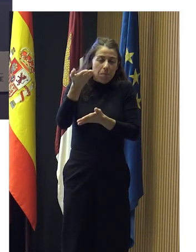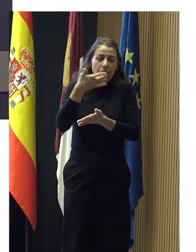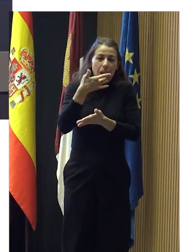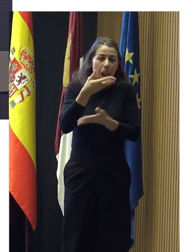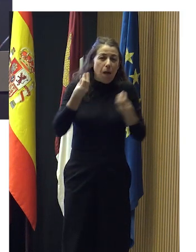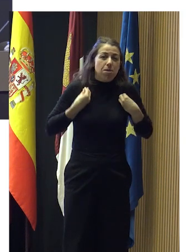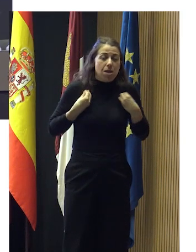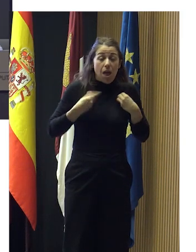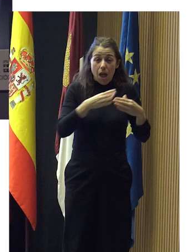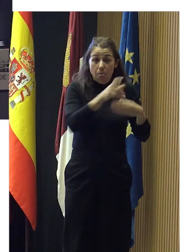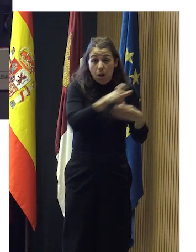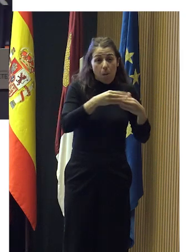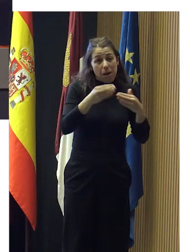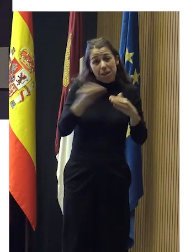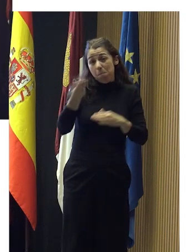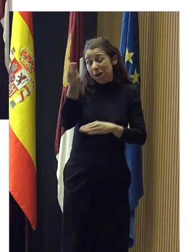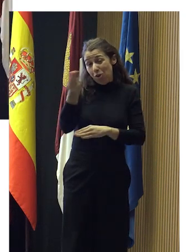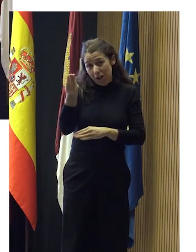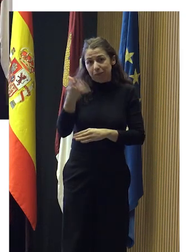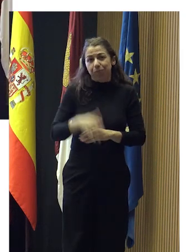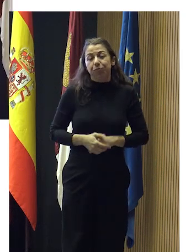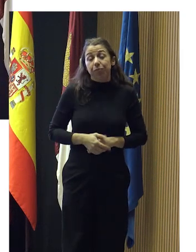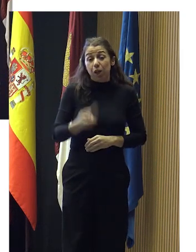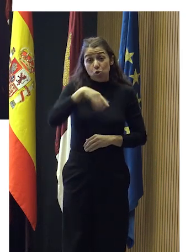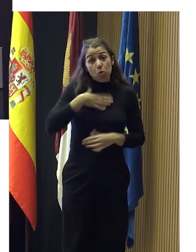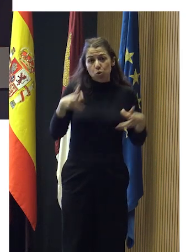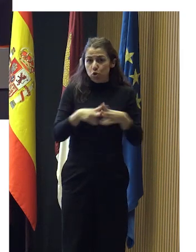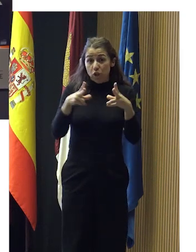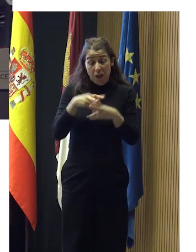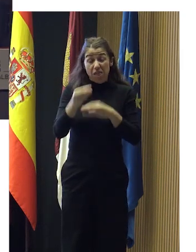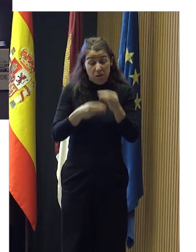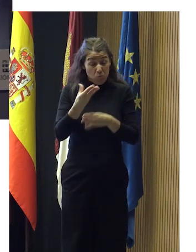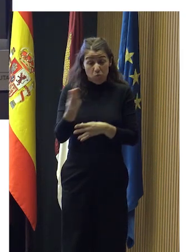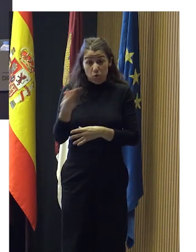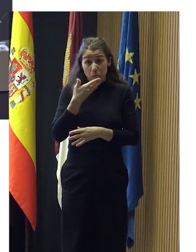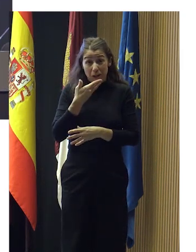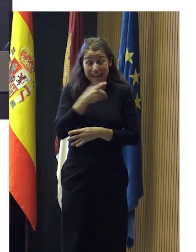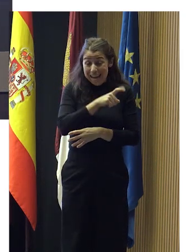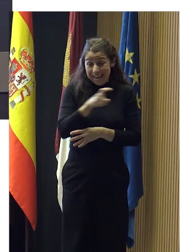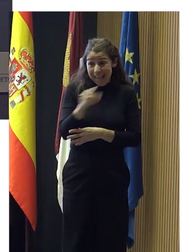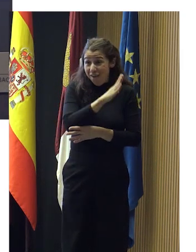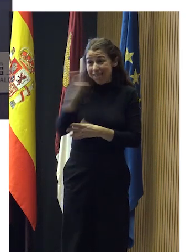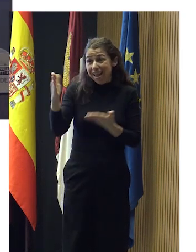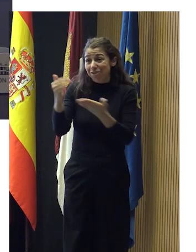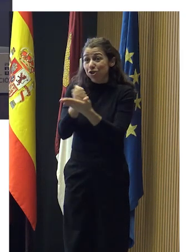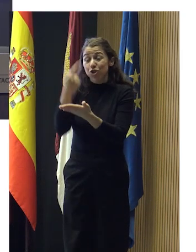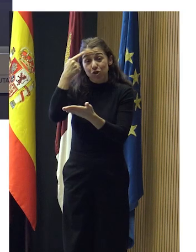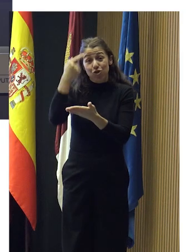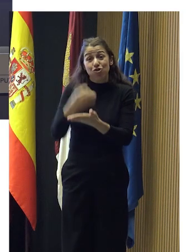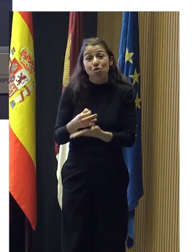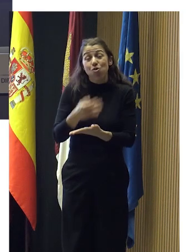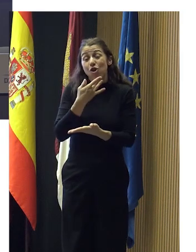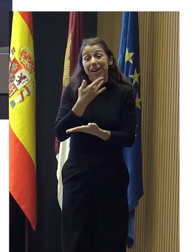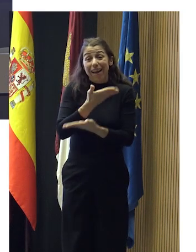pacientes. Y como sociedad podemos hacer mucho al respecto, porque el cáncer nos afecta a todos. Estoy seguro que nadie de esta